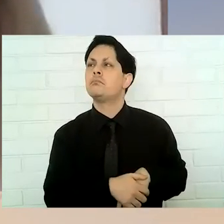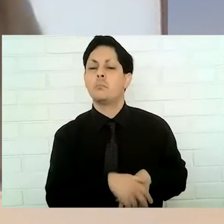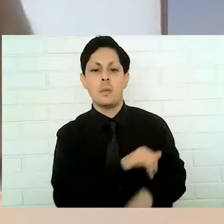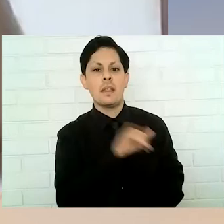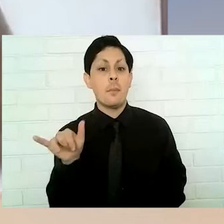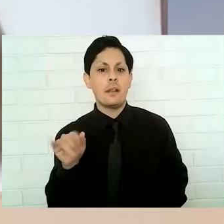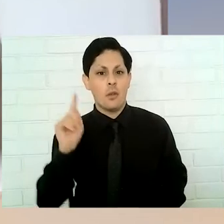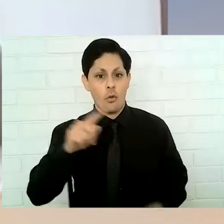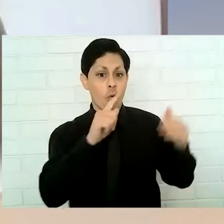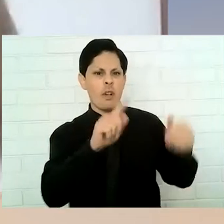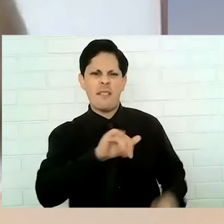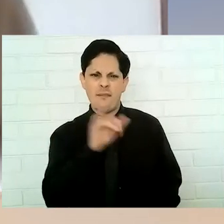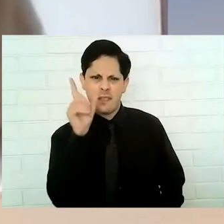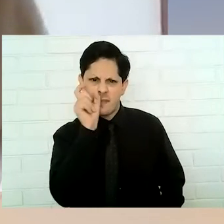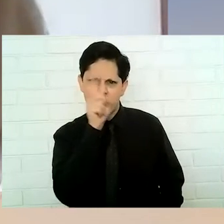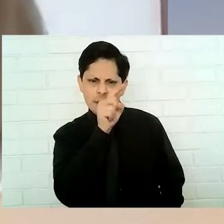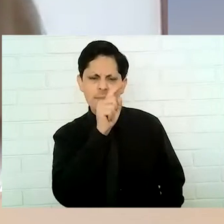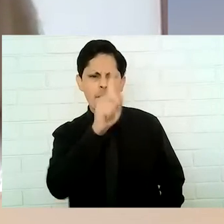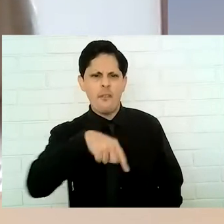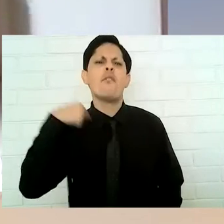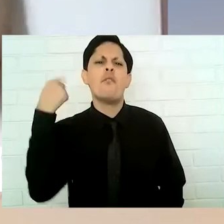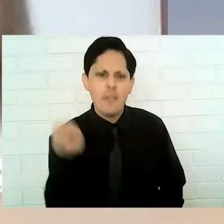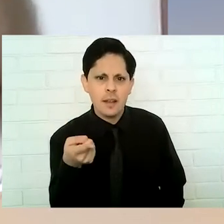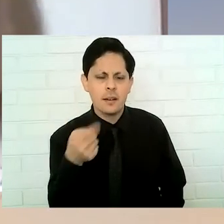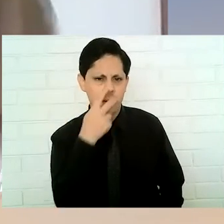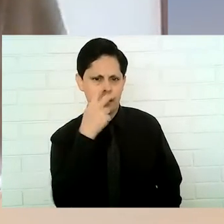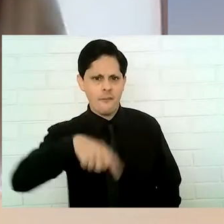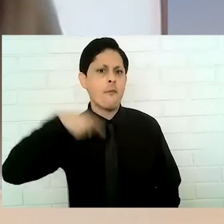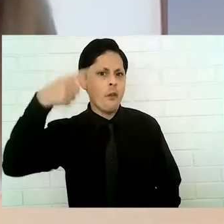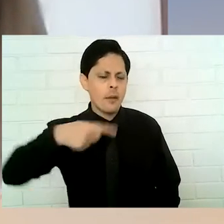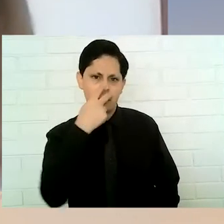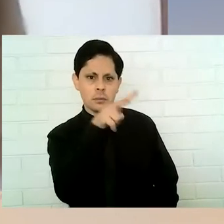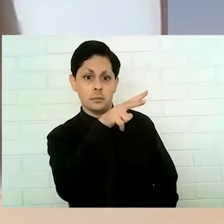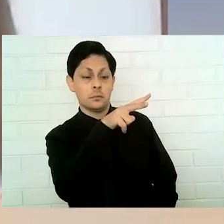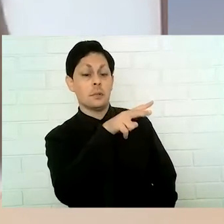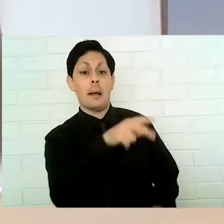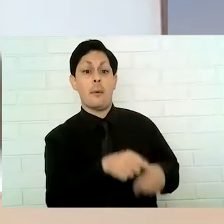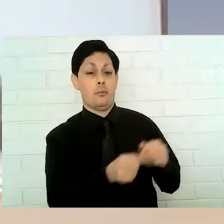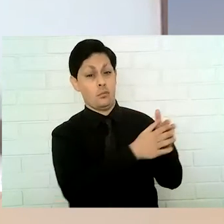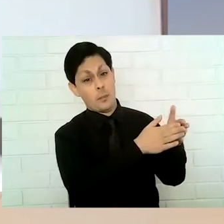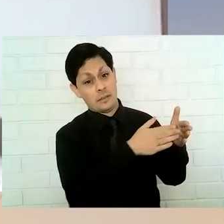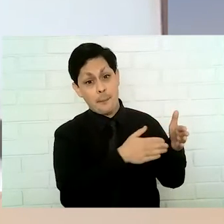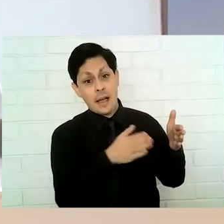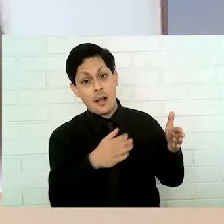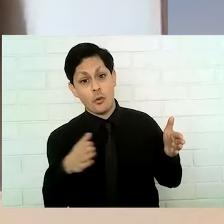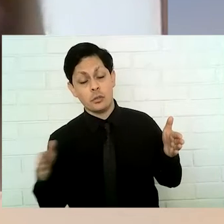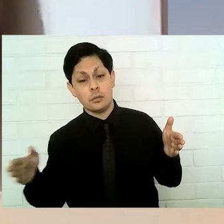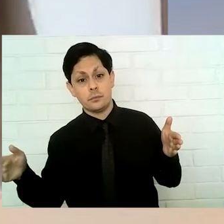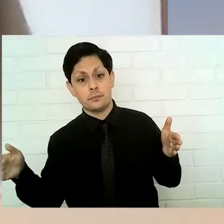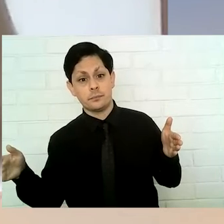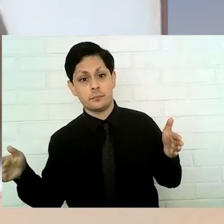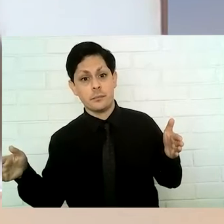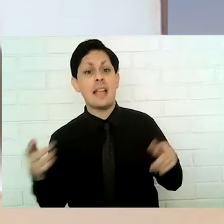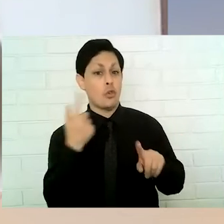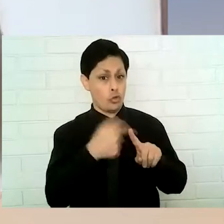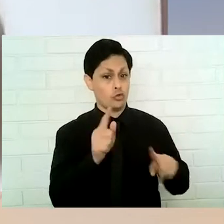volver a mirarlas con una mirada distinta, porque ha pasado tiempo, han pasado cosas, ¿ya? Hay otros